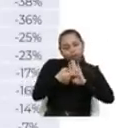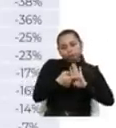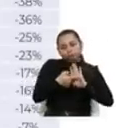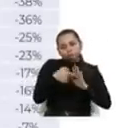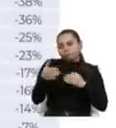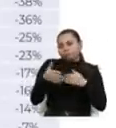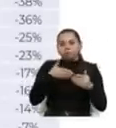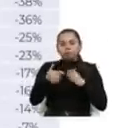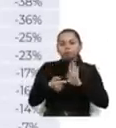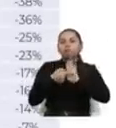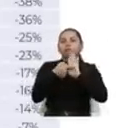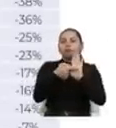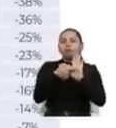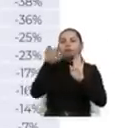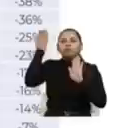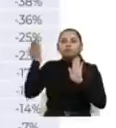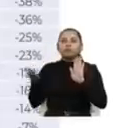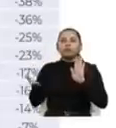igualmente.